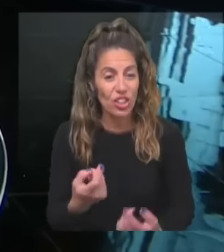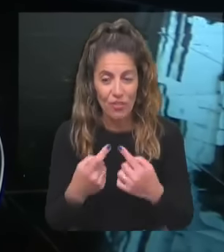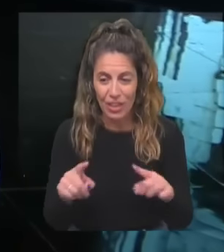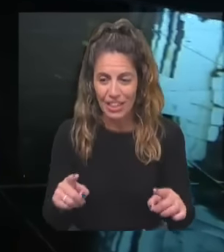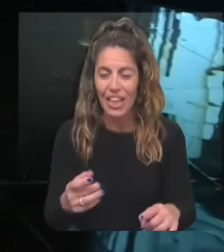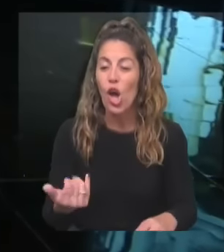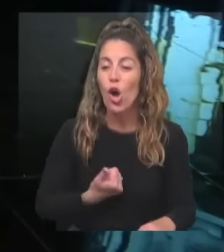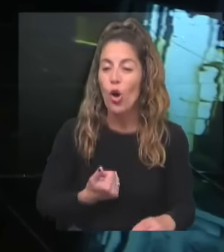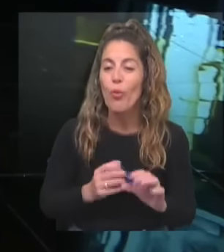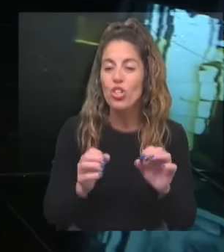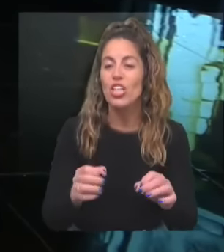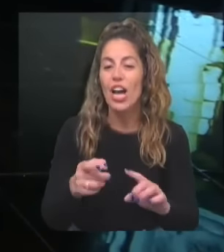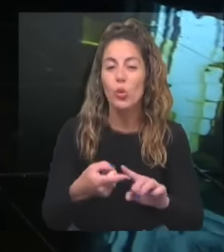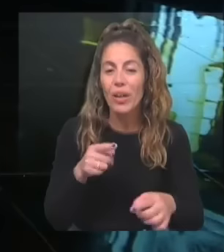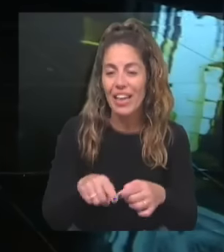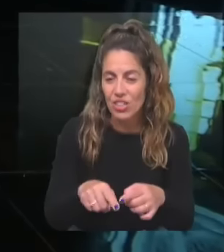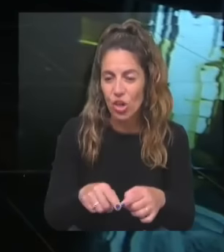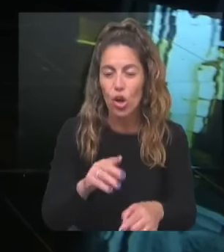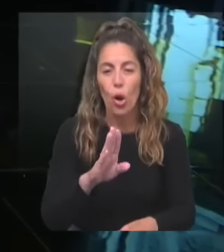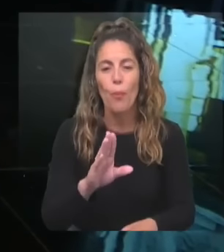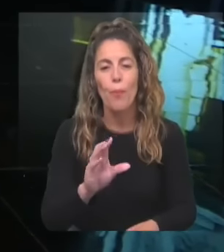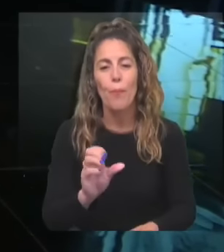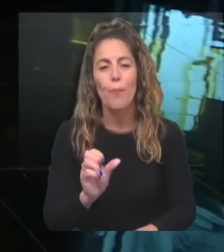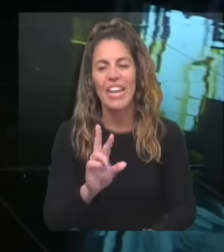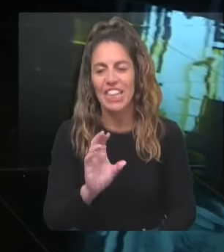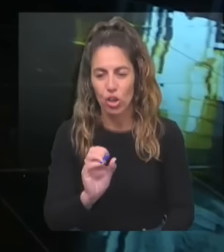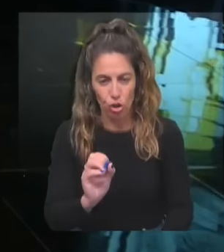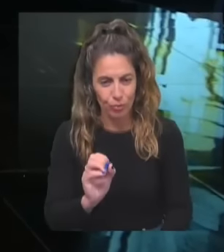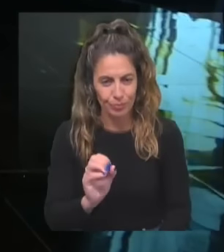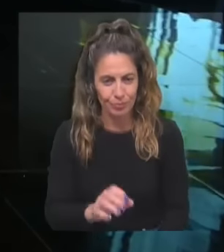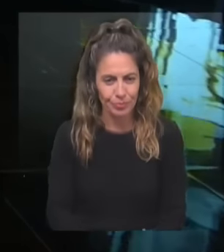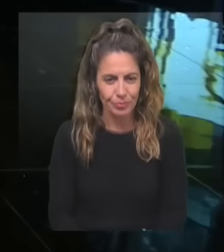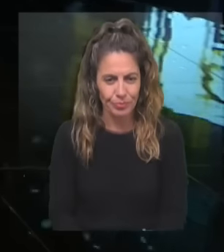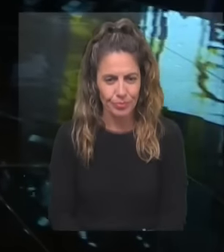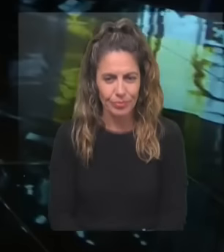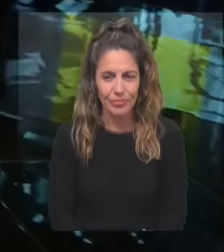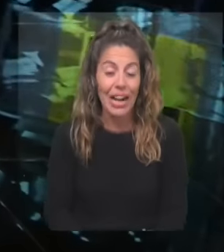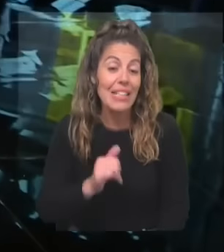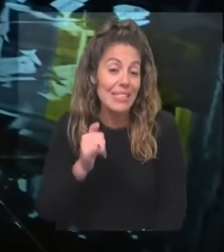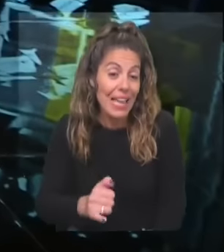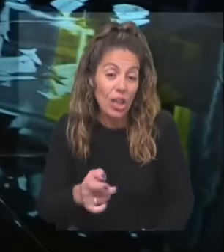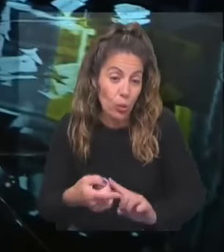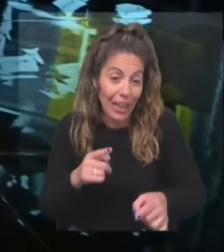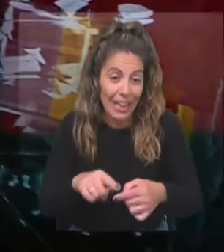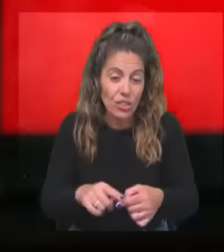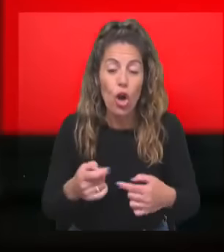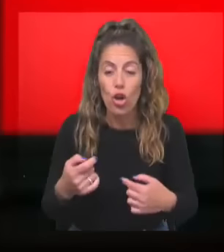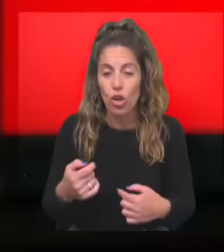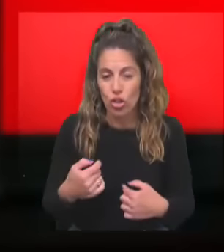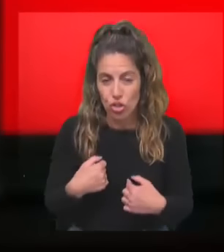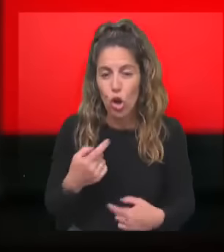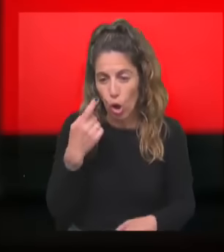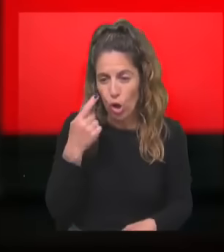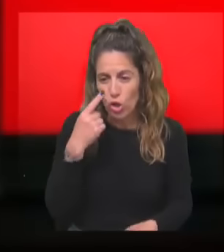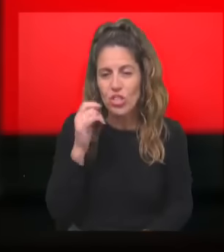llega tu relación con... ¿Con Perico? Sí. Bueno... Digo, si es que hay una relación... No, yo lo conocí, yo lo